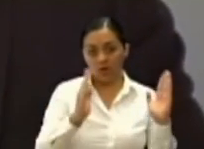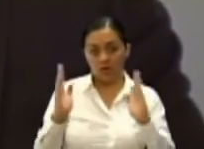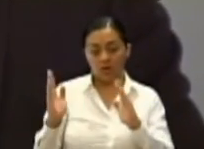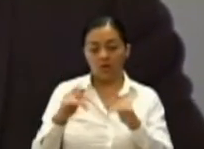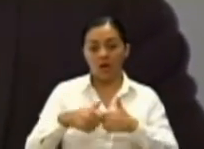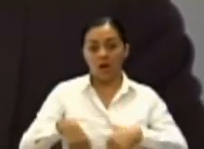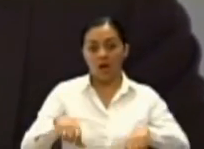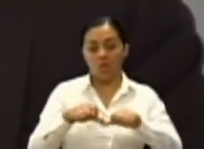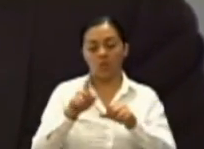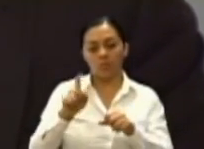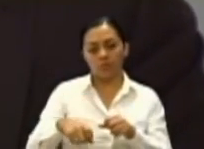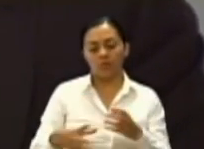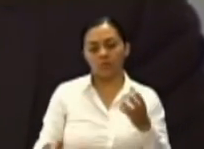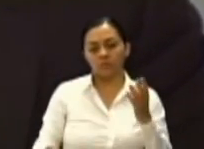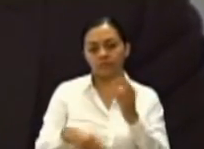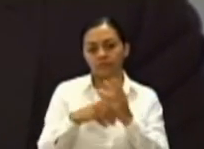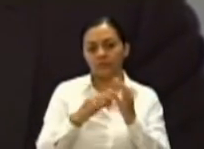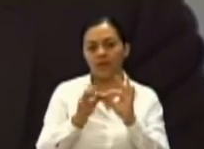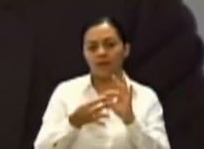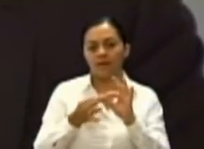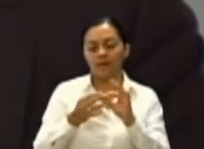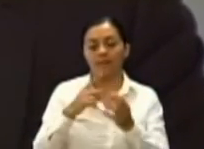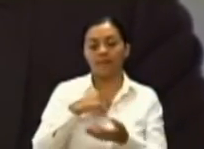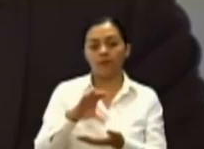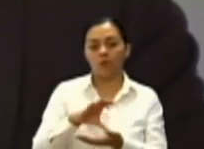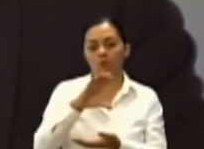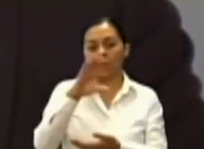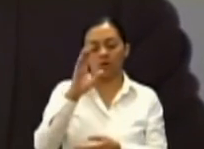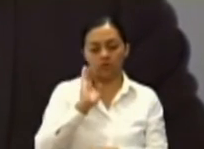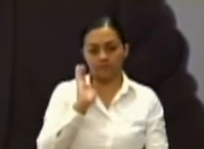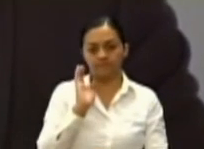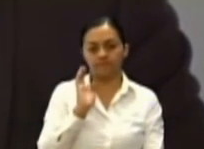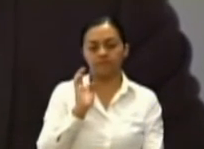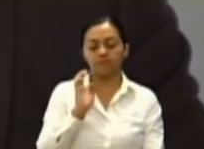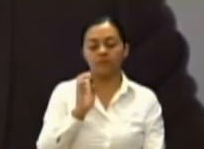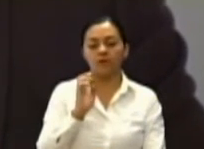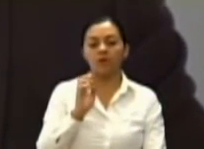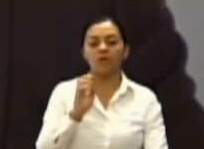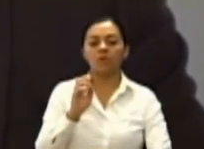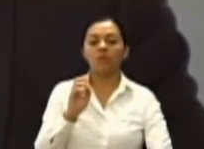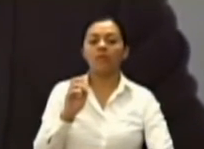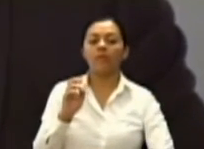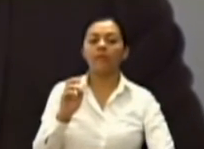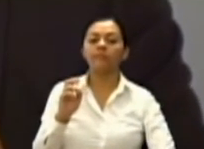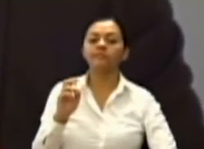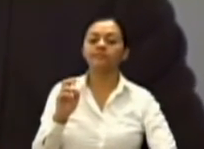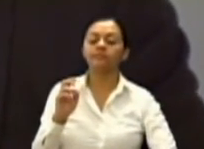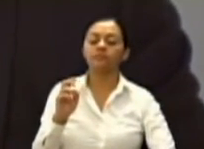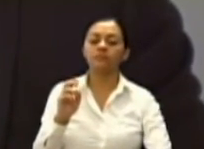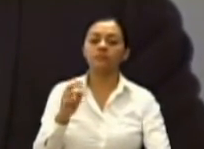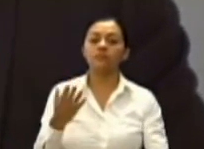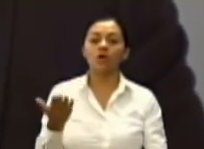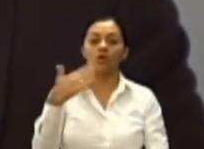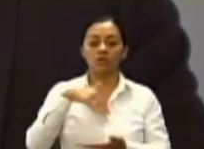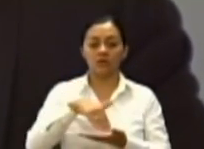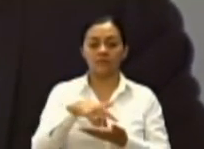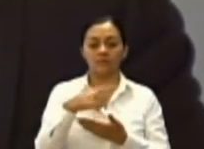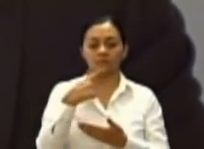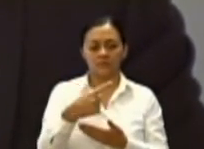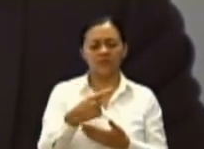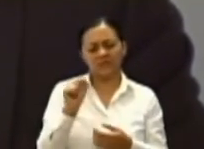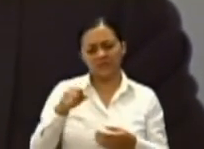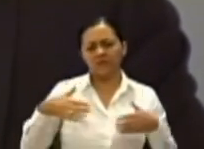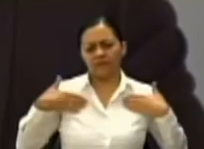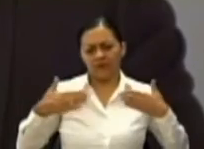las aulas repotenciadas de un colegio mejor que nuevo pero nuevamente le insisto esto nos contenta a todos pero nunca debe ocurrir